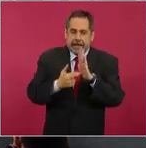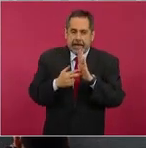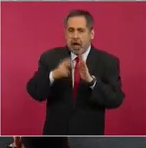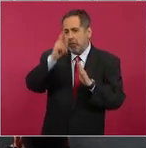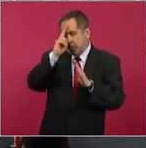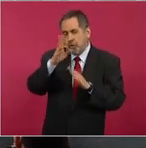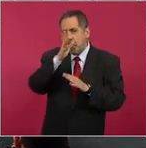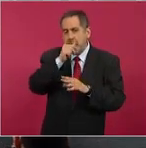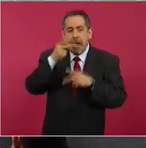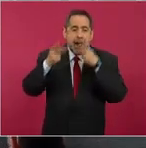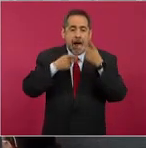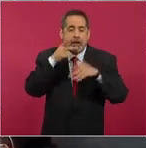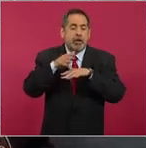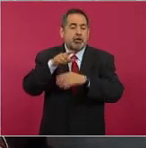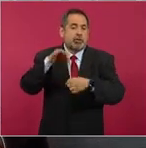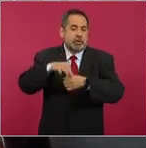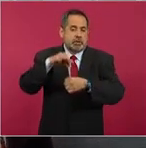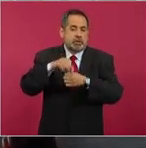veda